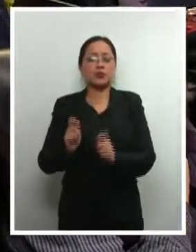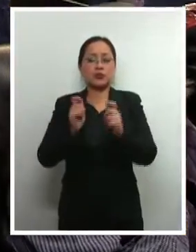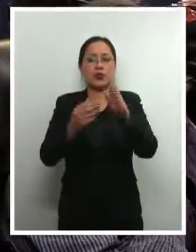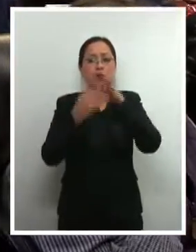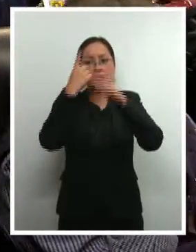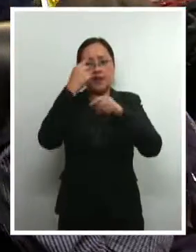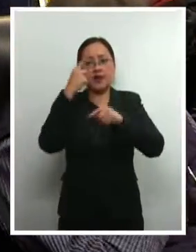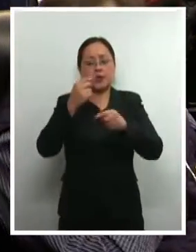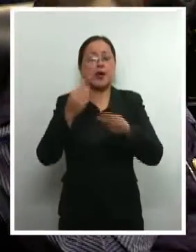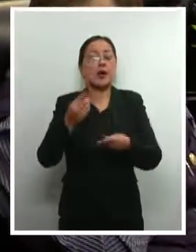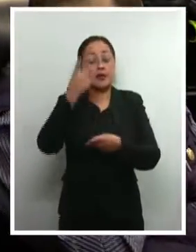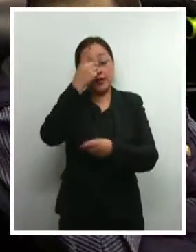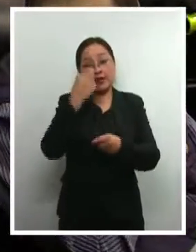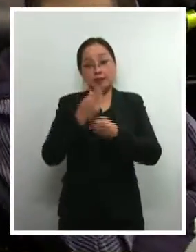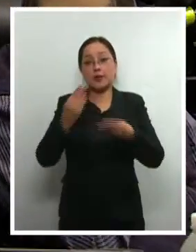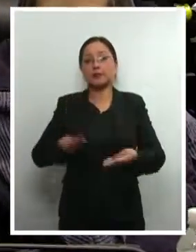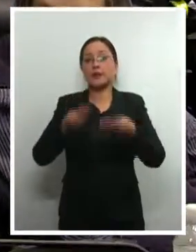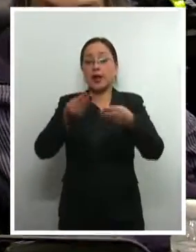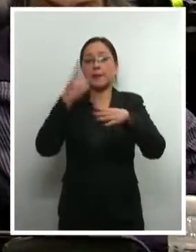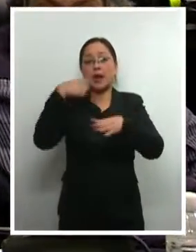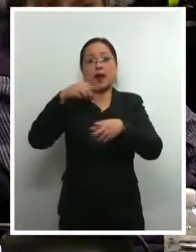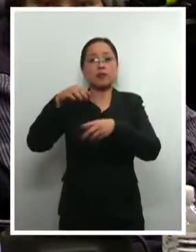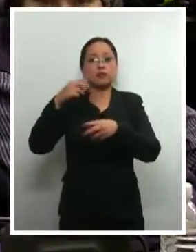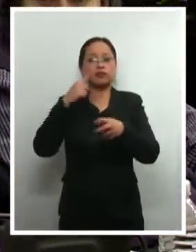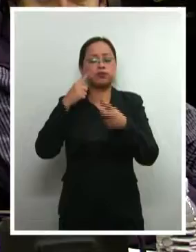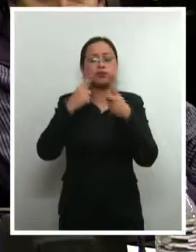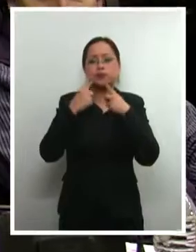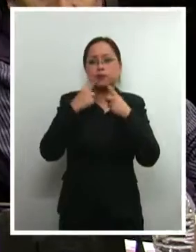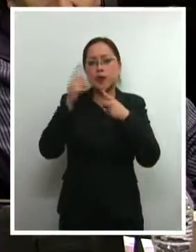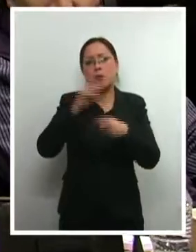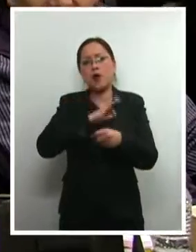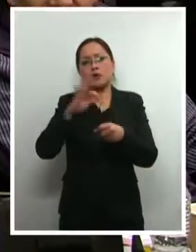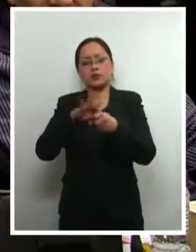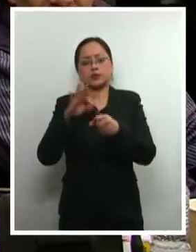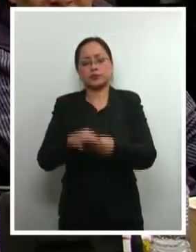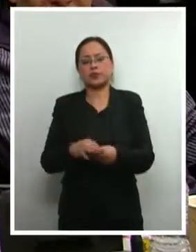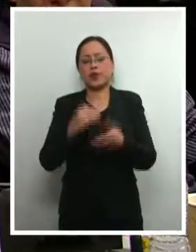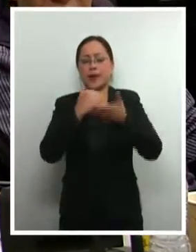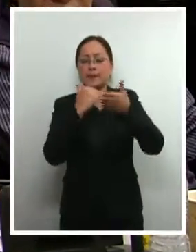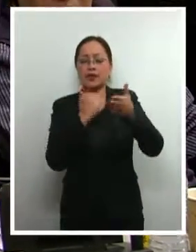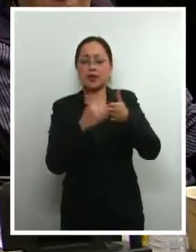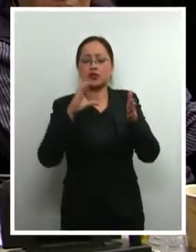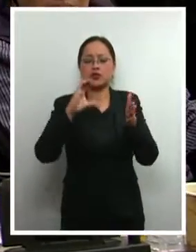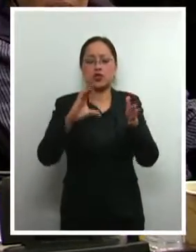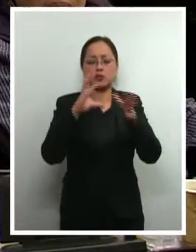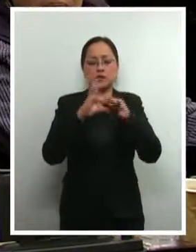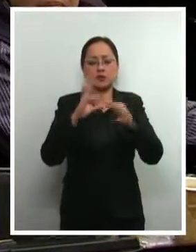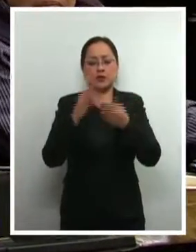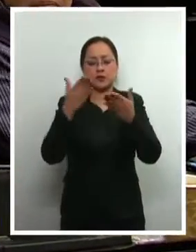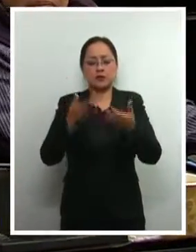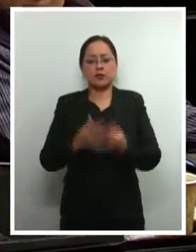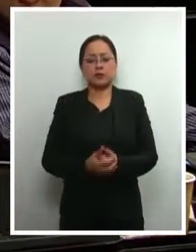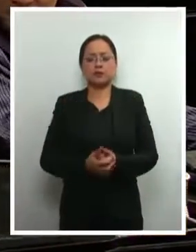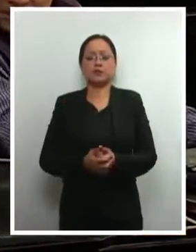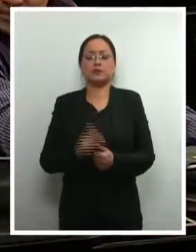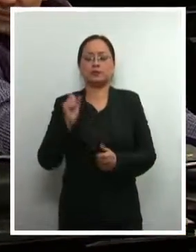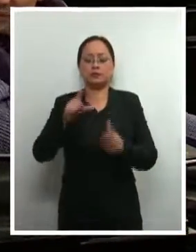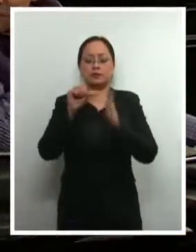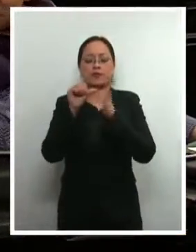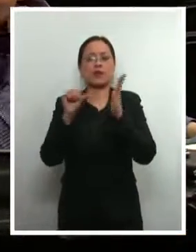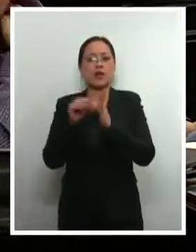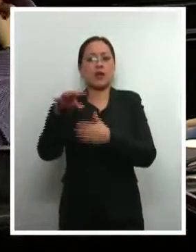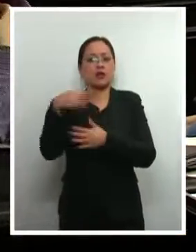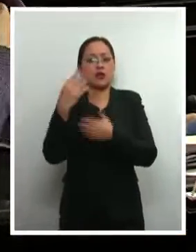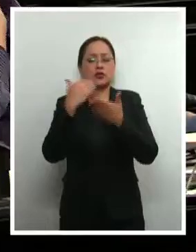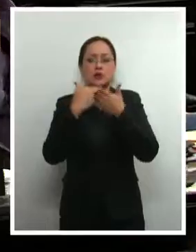mesa directiva. Pero déjeme hablarle acerca de este apartado C del artículo 14